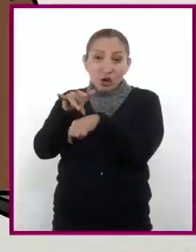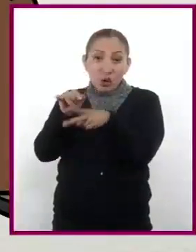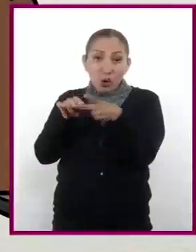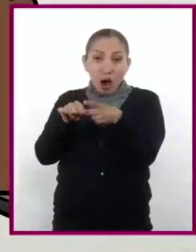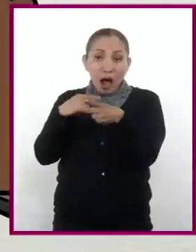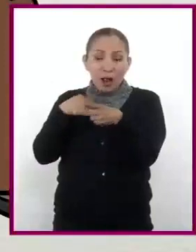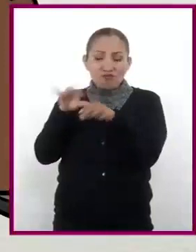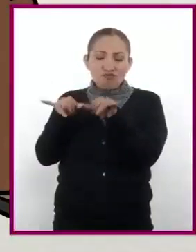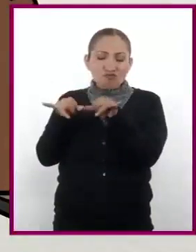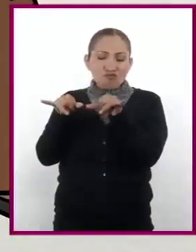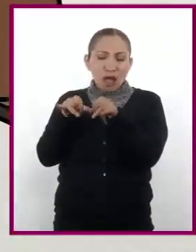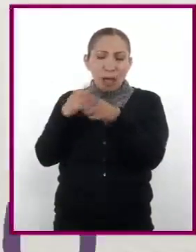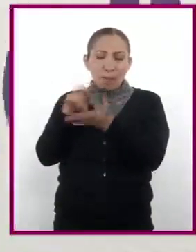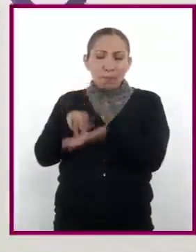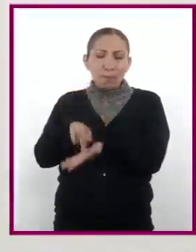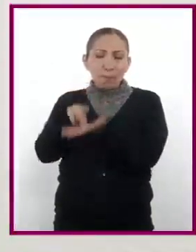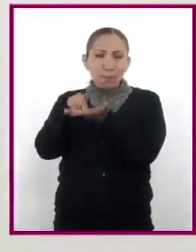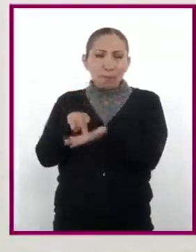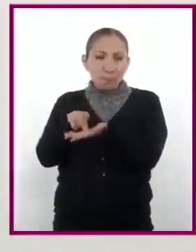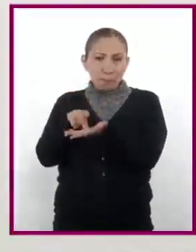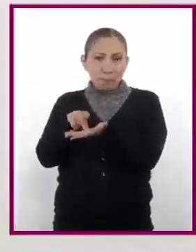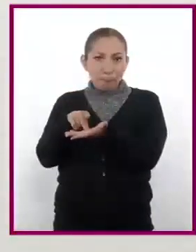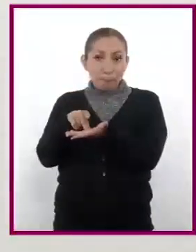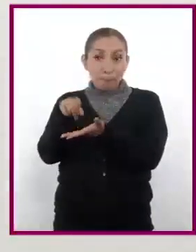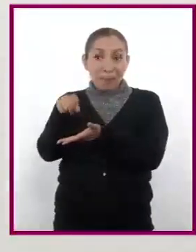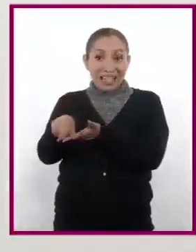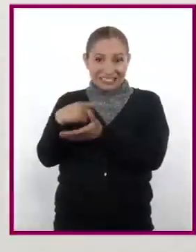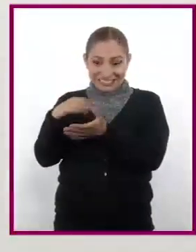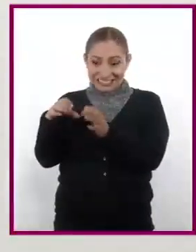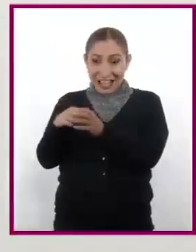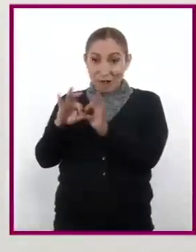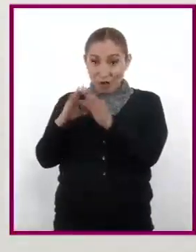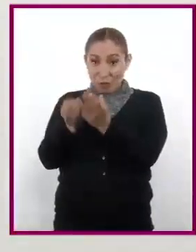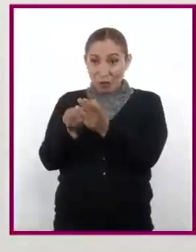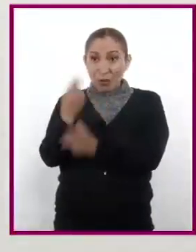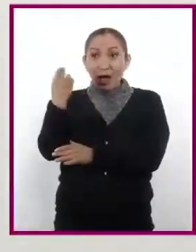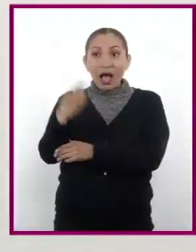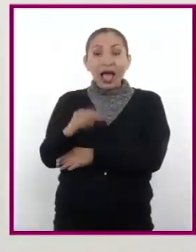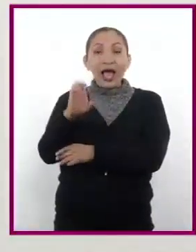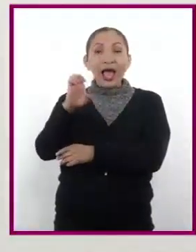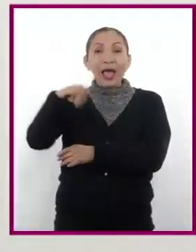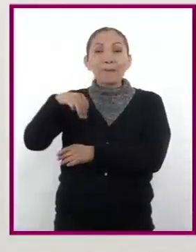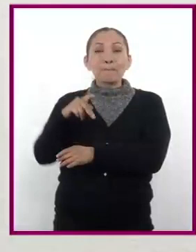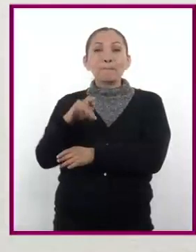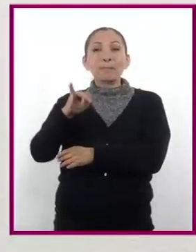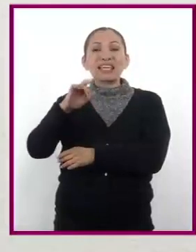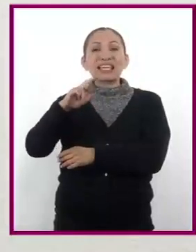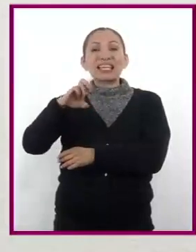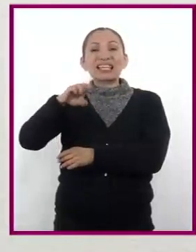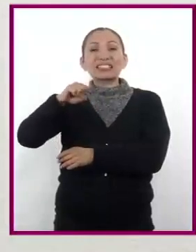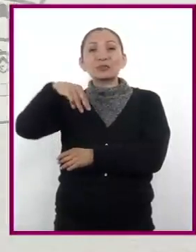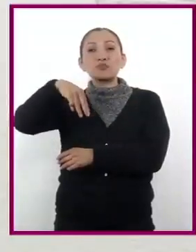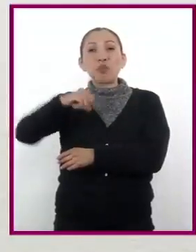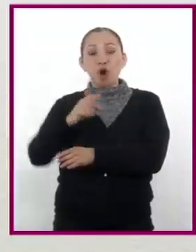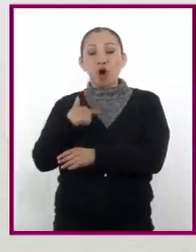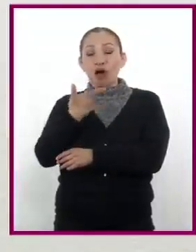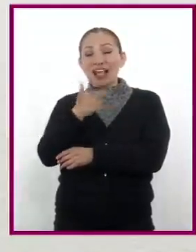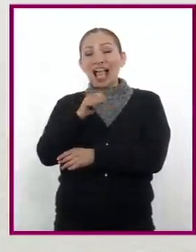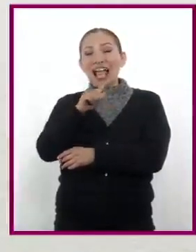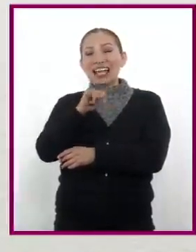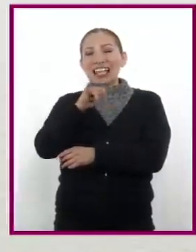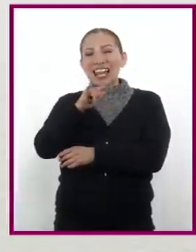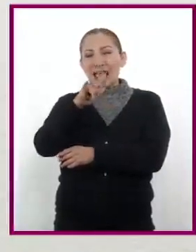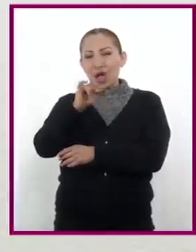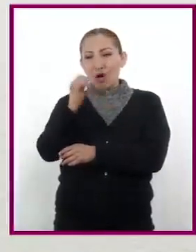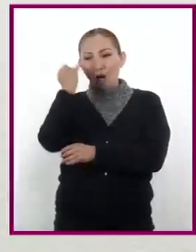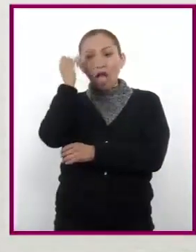tocar, medir y pesar. A esta corriente filosófica se le llamó empirismo y es la que llevó a Galileo Galilei